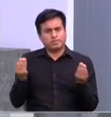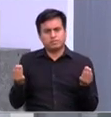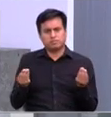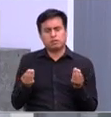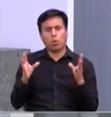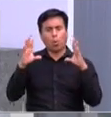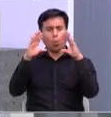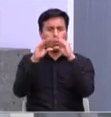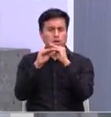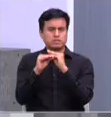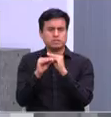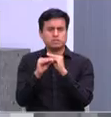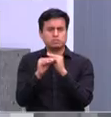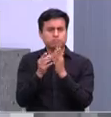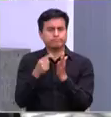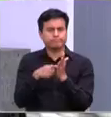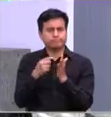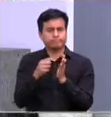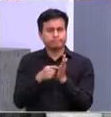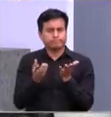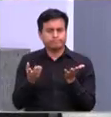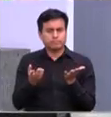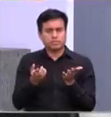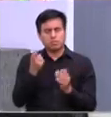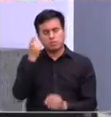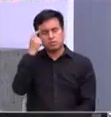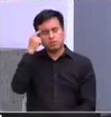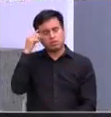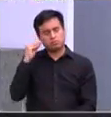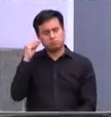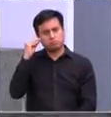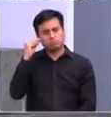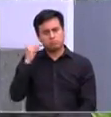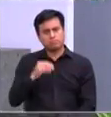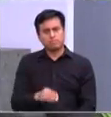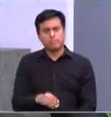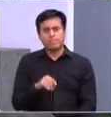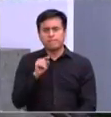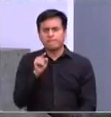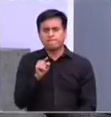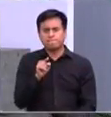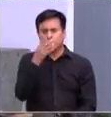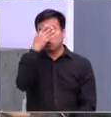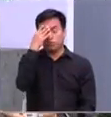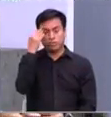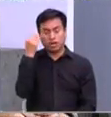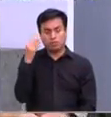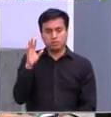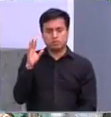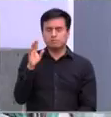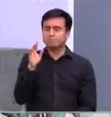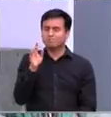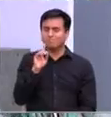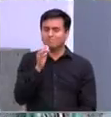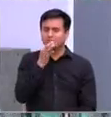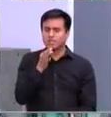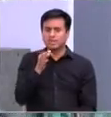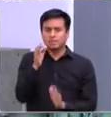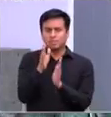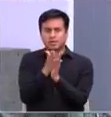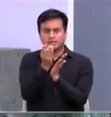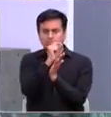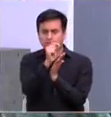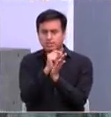quedan oscurecidos en el pensamiento. Son inolvidables las páginas de